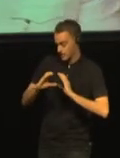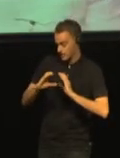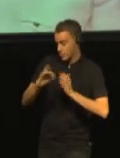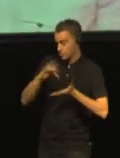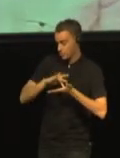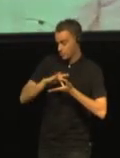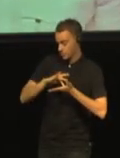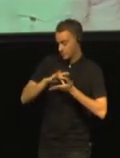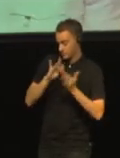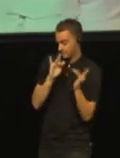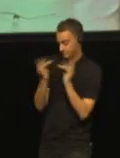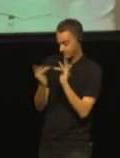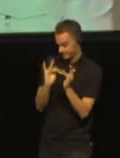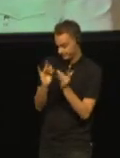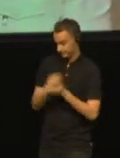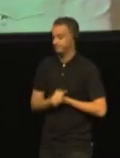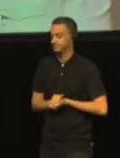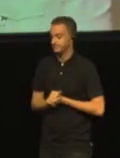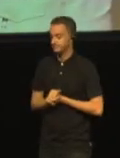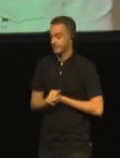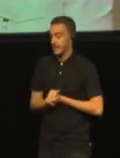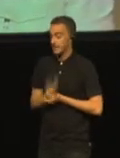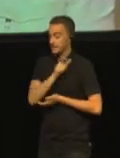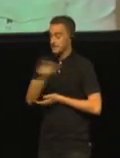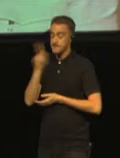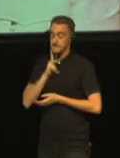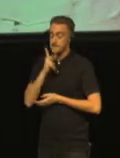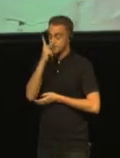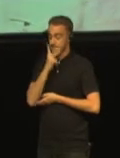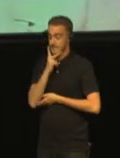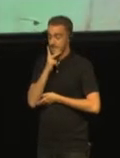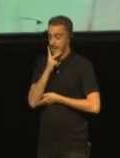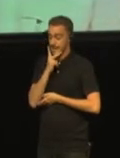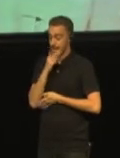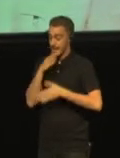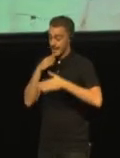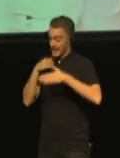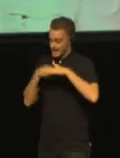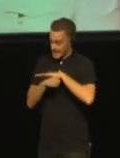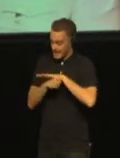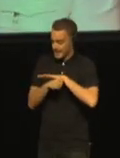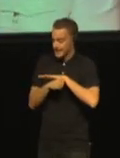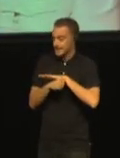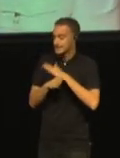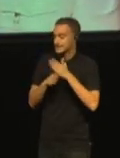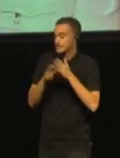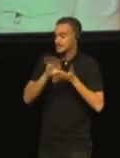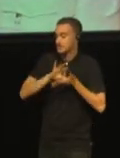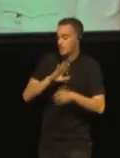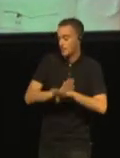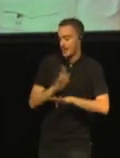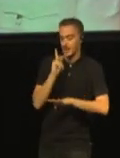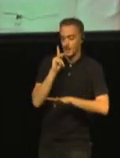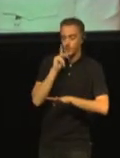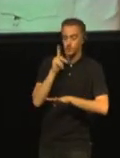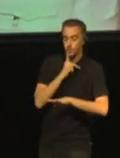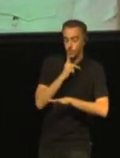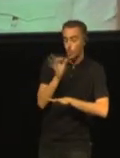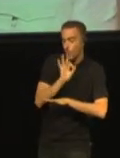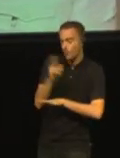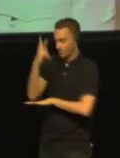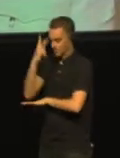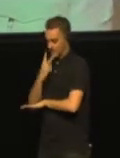personas sordociegas deben acceder a los servicios para los ciegos o para los sordos, por ejemplo, los servicios educativos, como por ejemplo